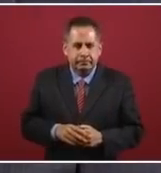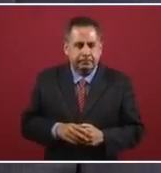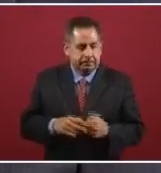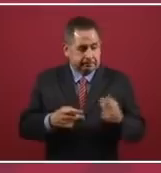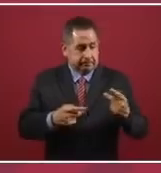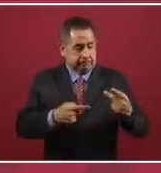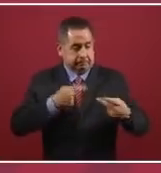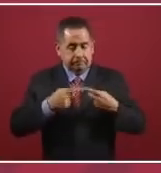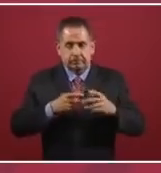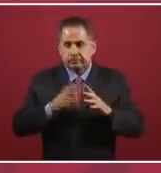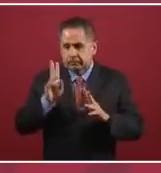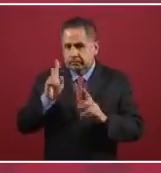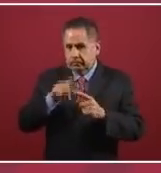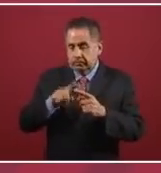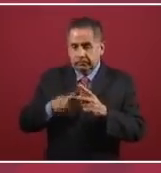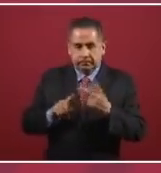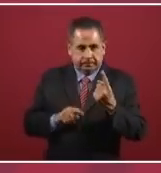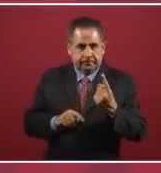cuestionan. Una,